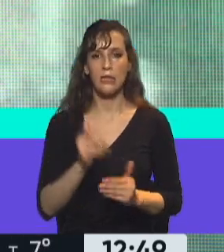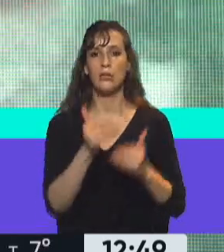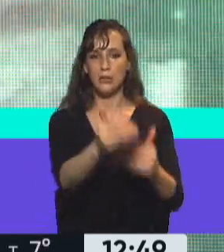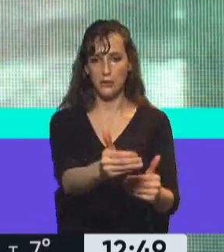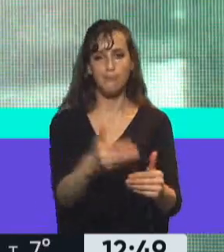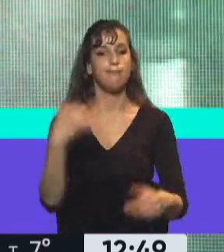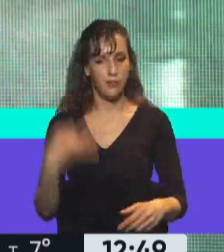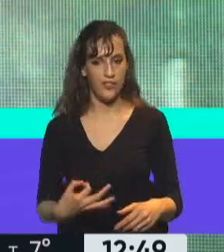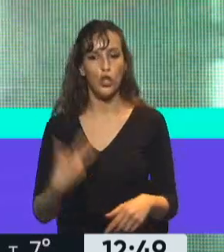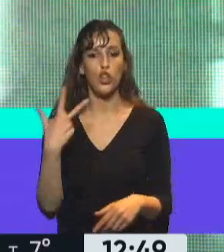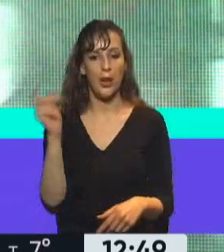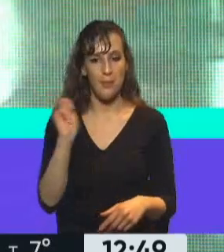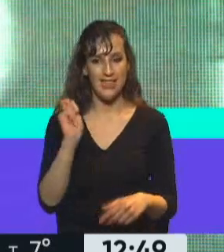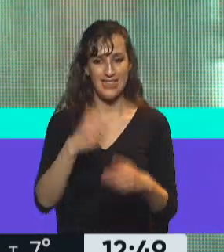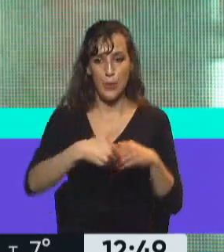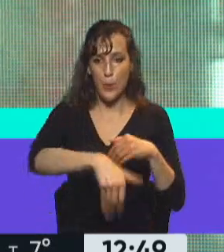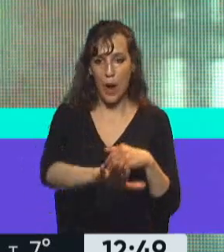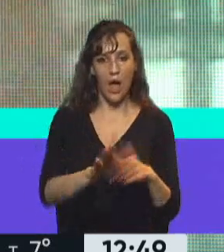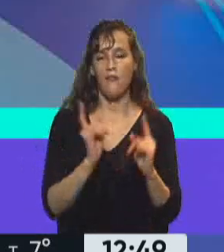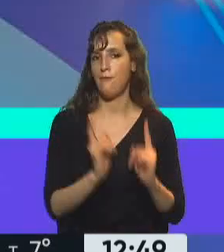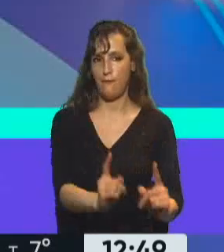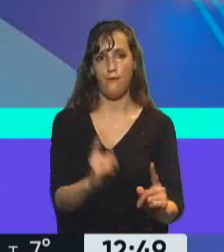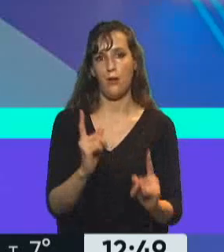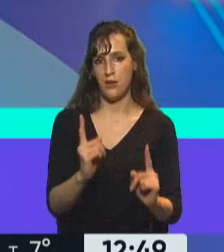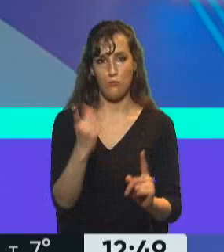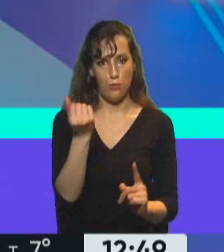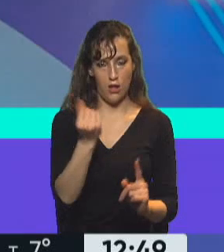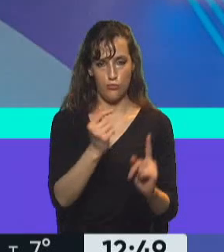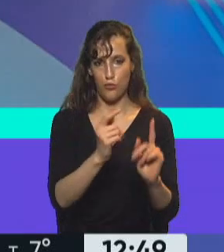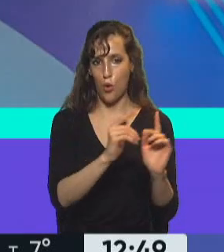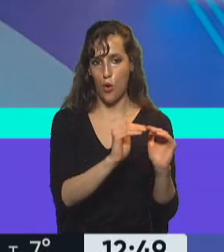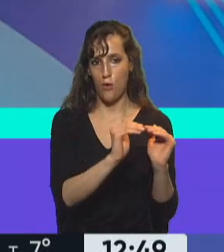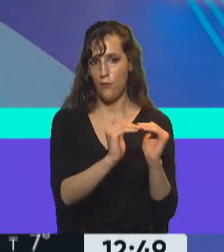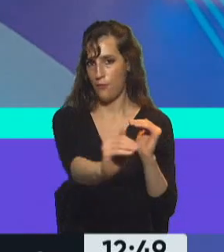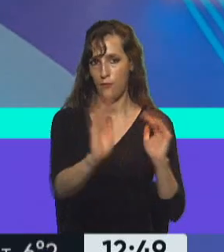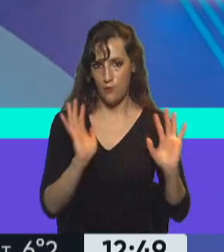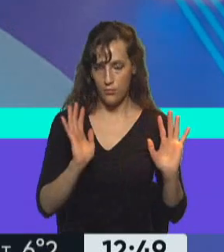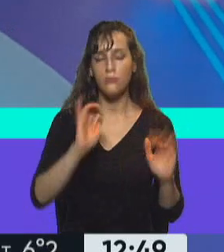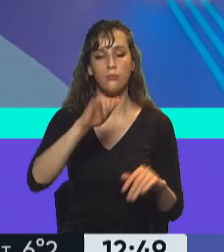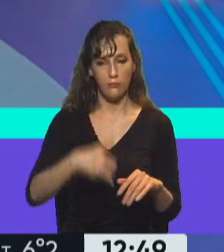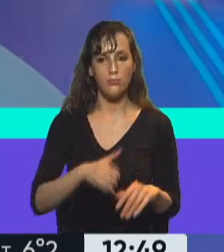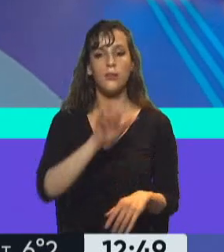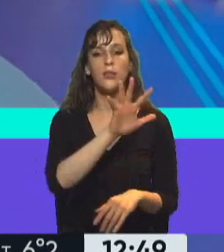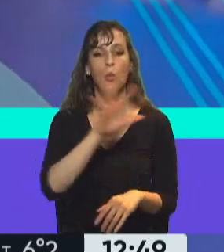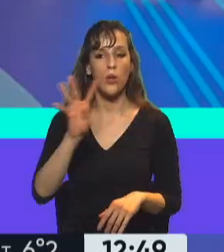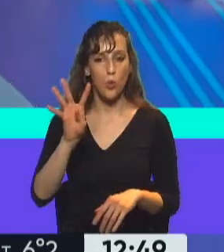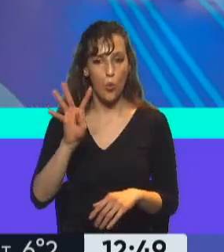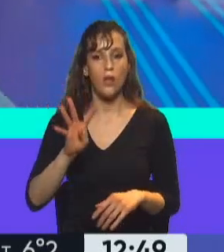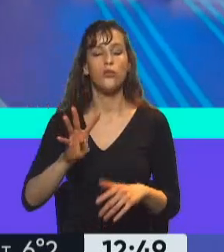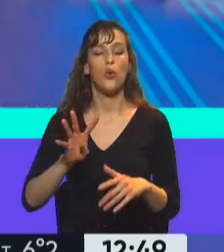tres meses estos son los precios que van a estar durante tres meses exactamente y recordemos son 54 cadenas de